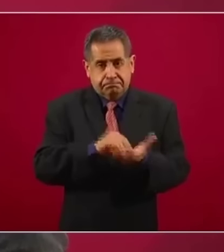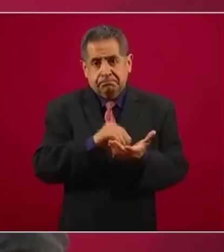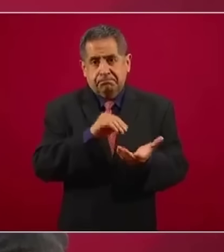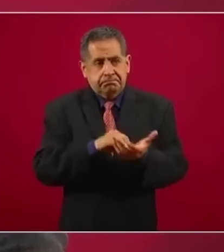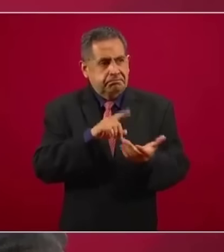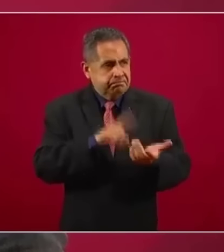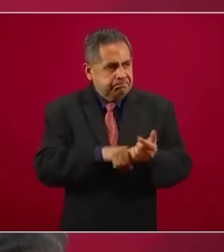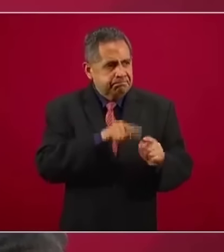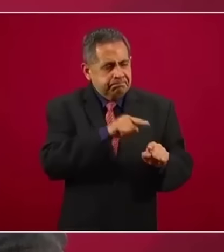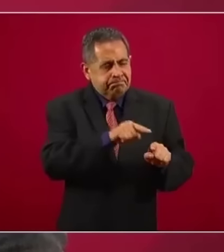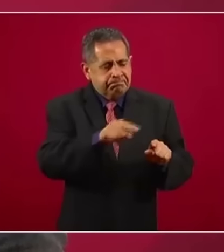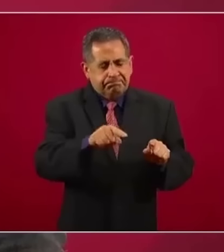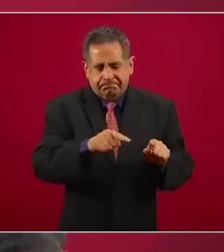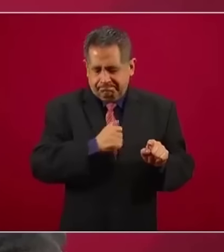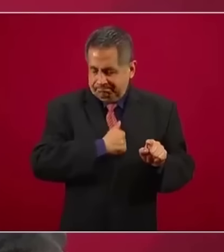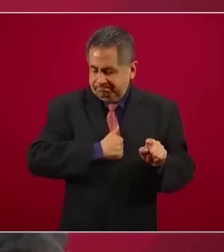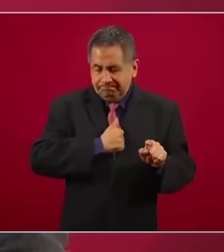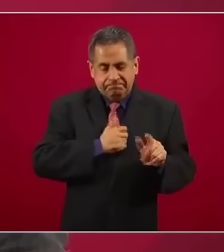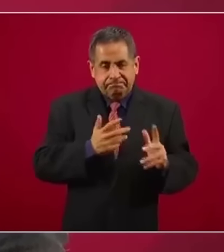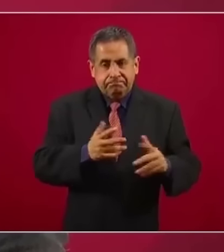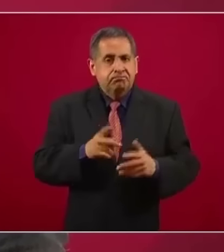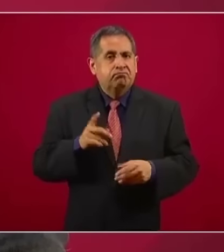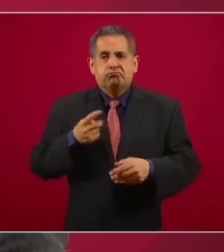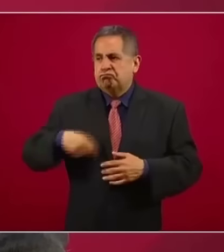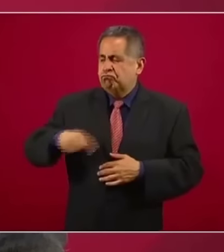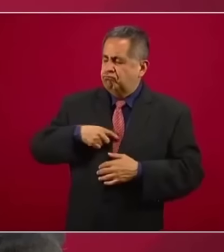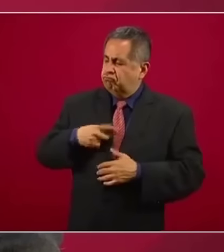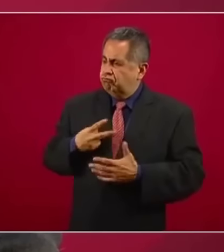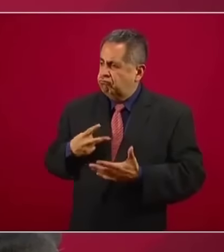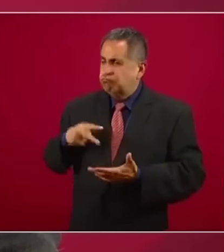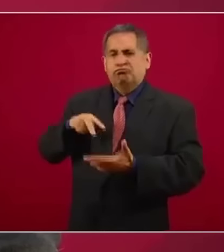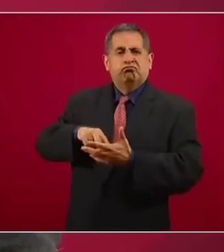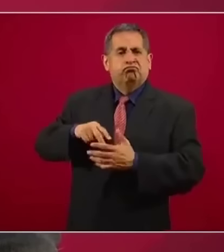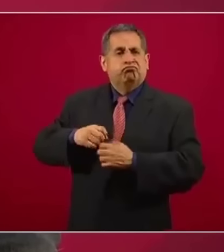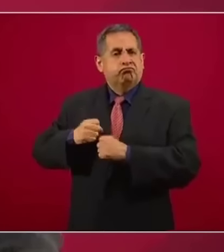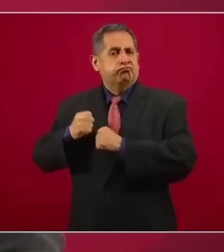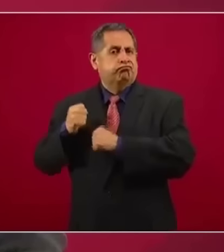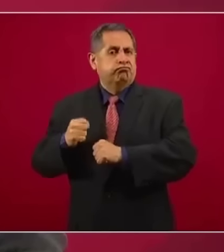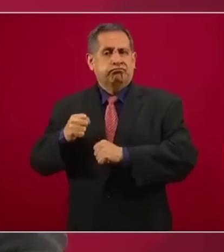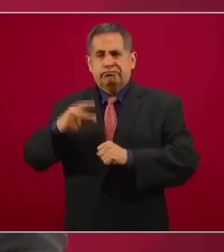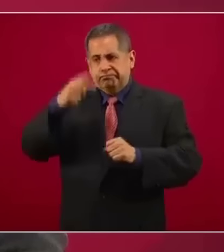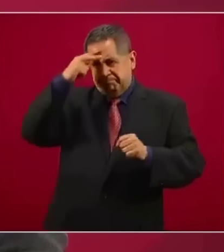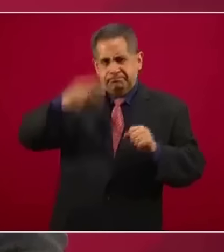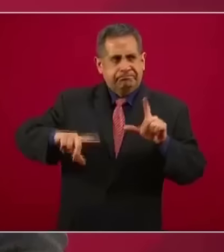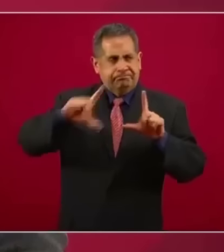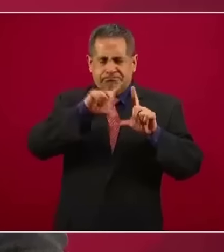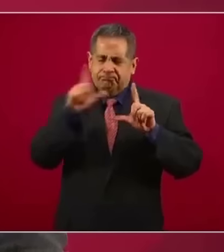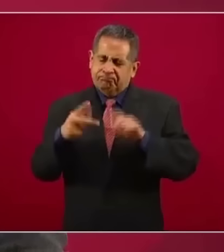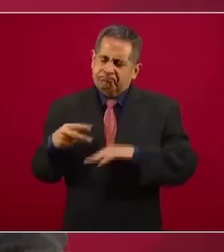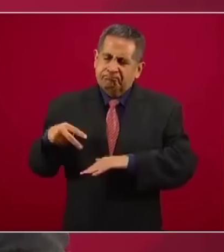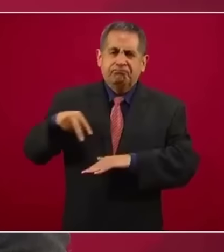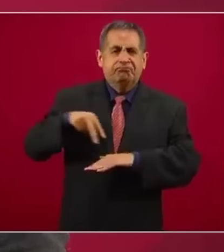causando, nosotros estamos erguidos, estamos de pie, los mexicanos.